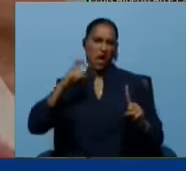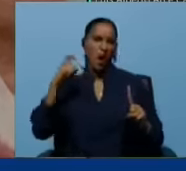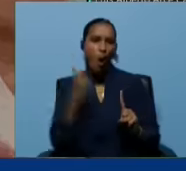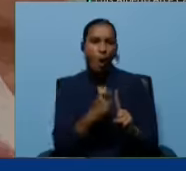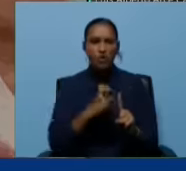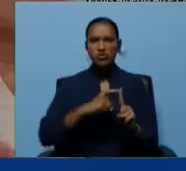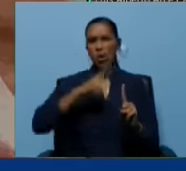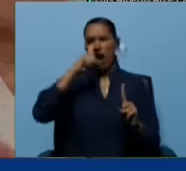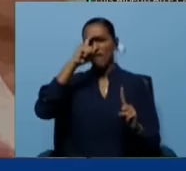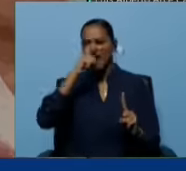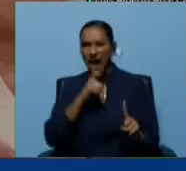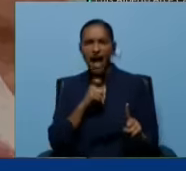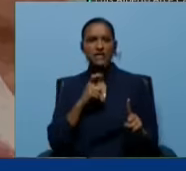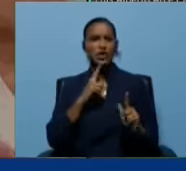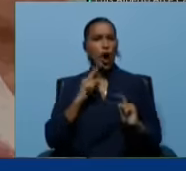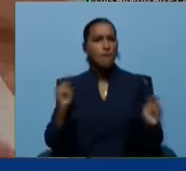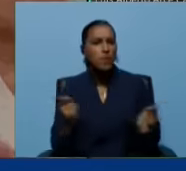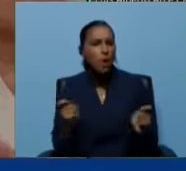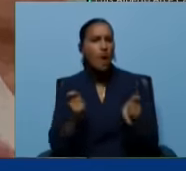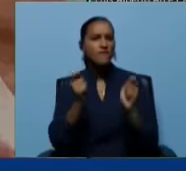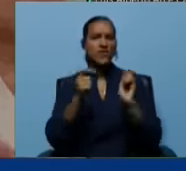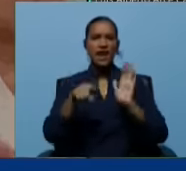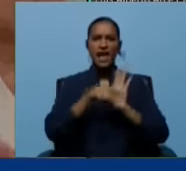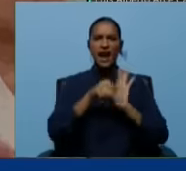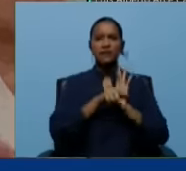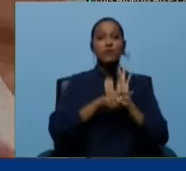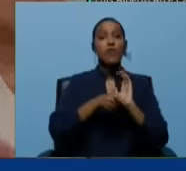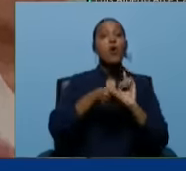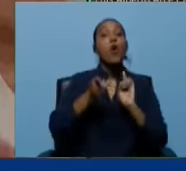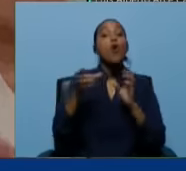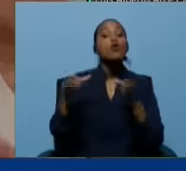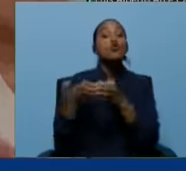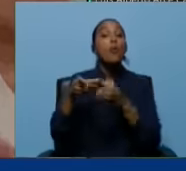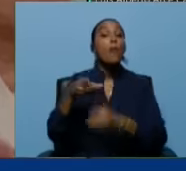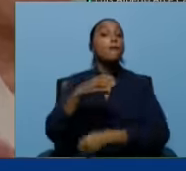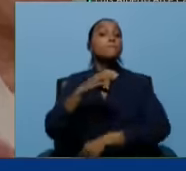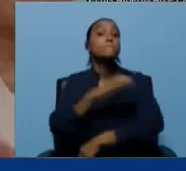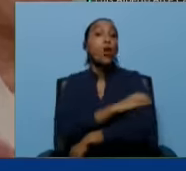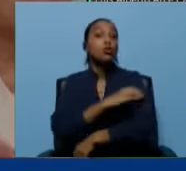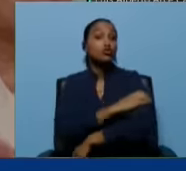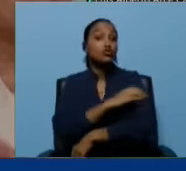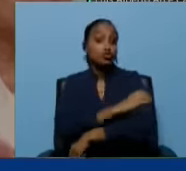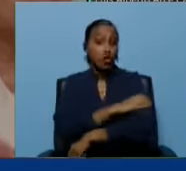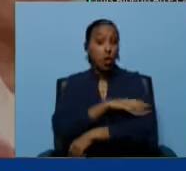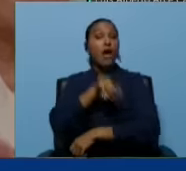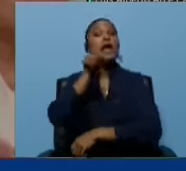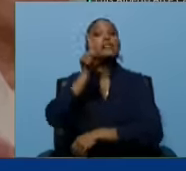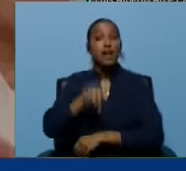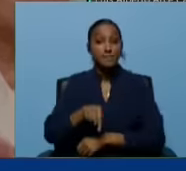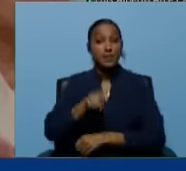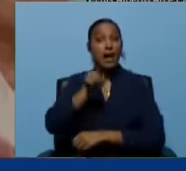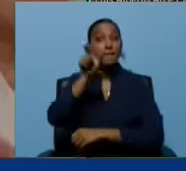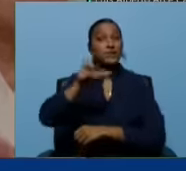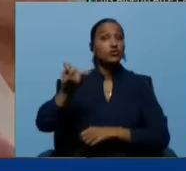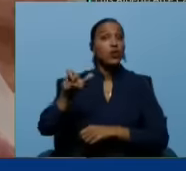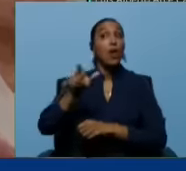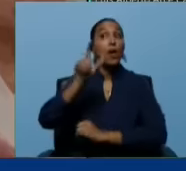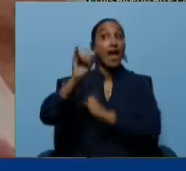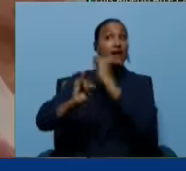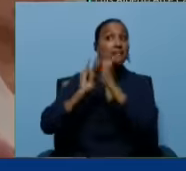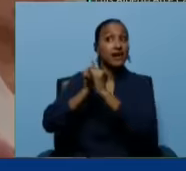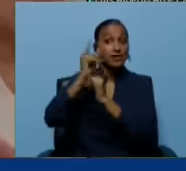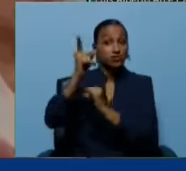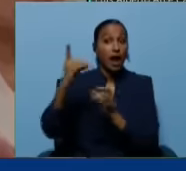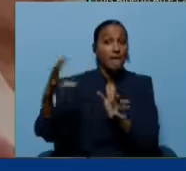electoral promovida por algunos sectores de la oposición y agentes externos, con la intención de